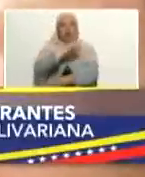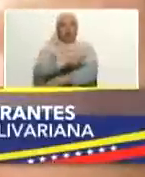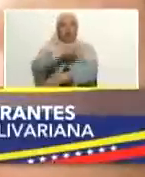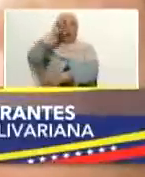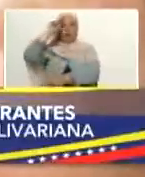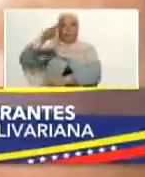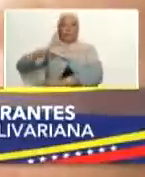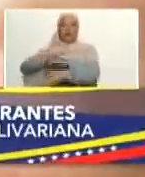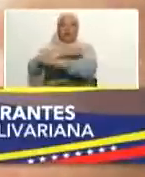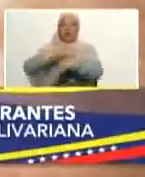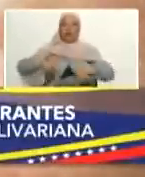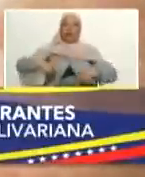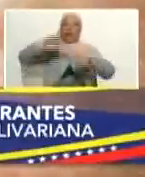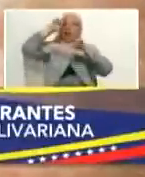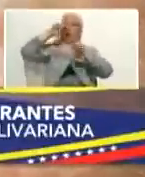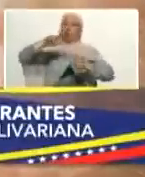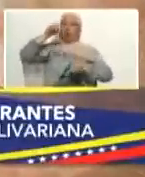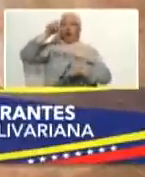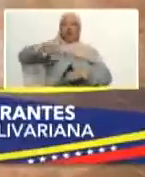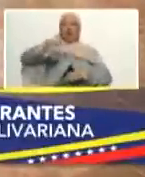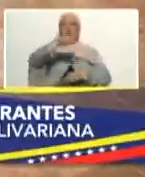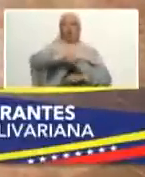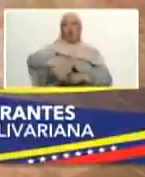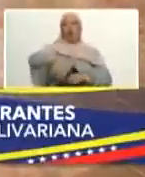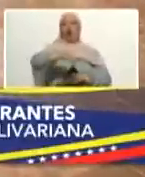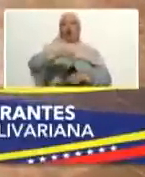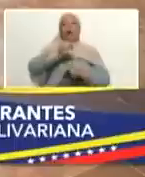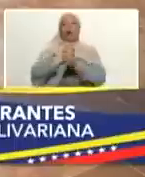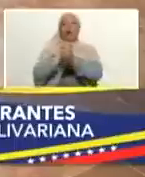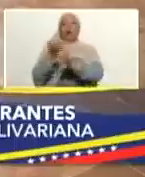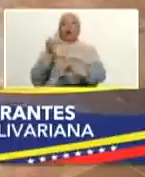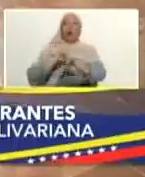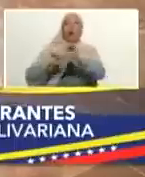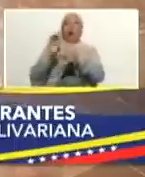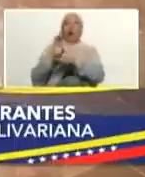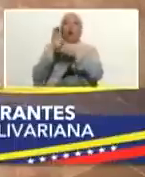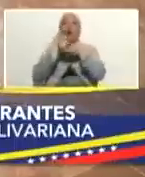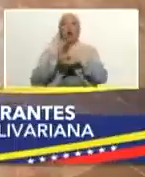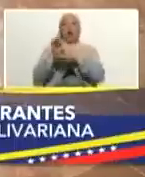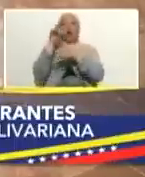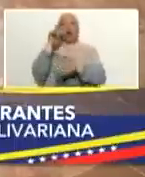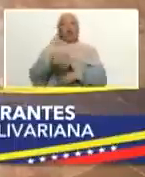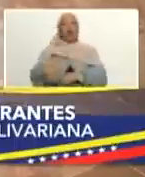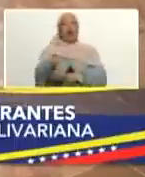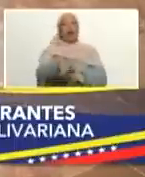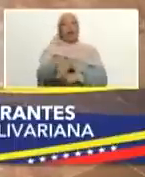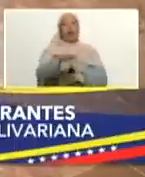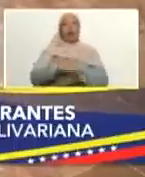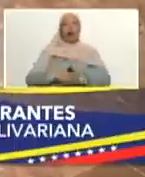militar que respeta al pueblo, que ama al pueblo, que protege al pueblo.